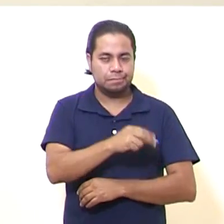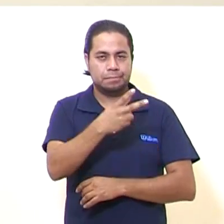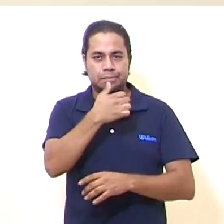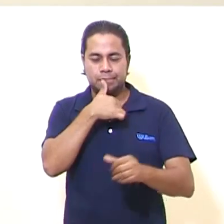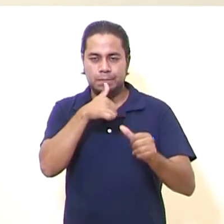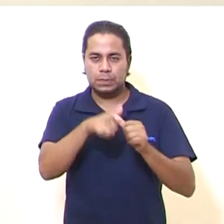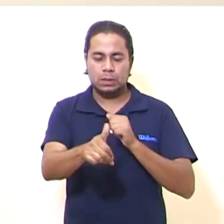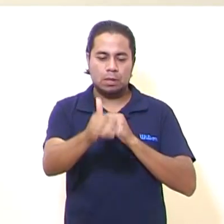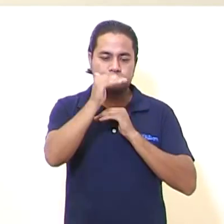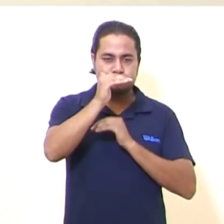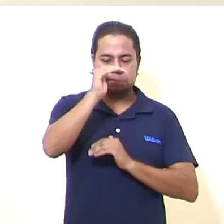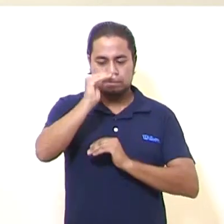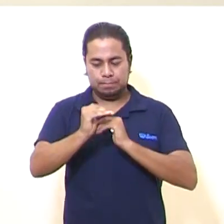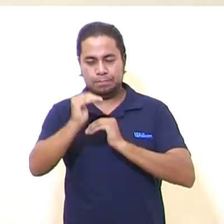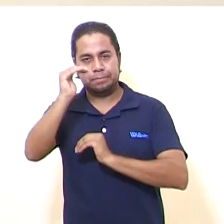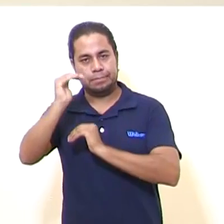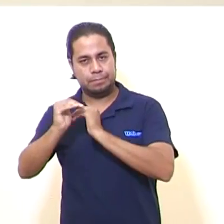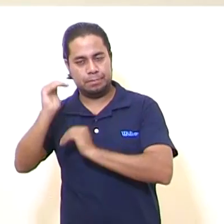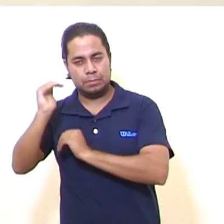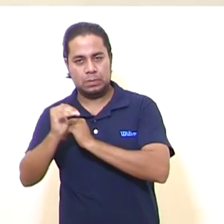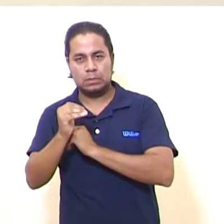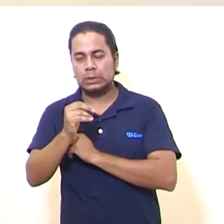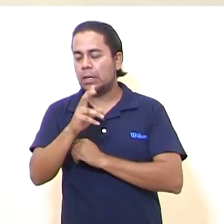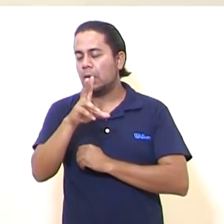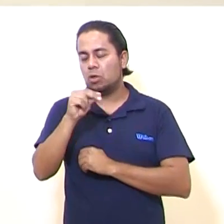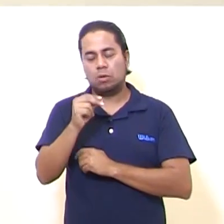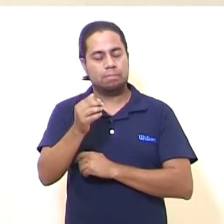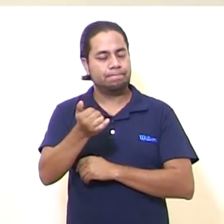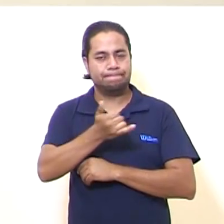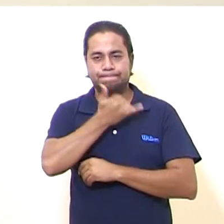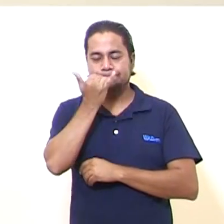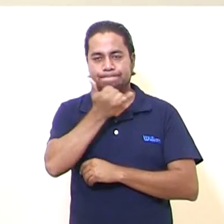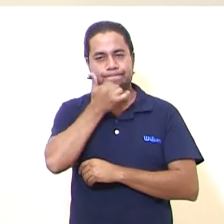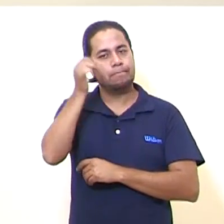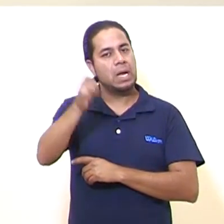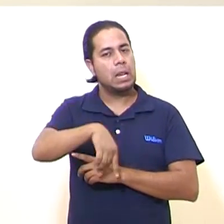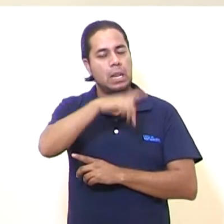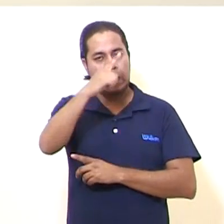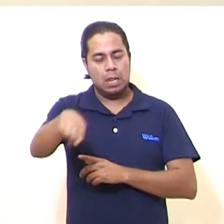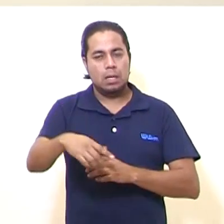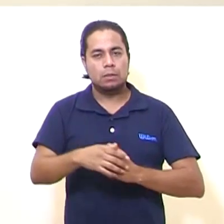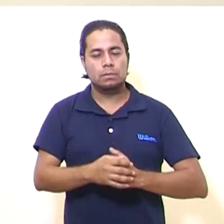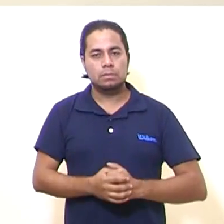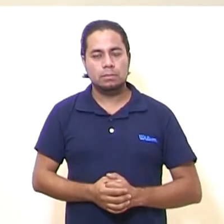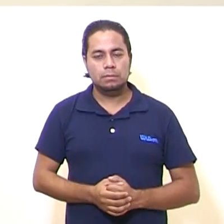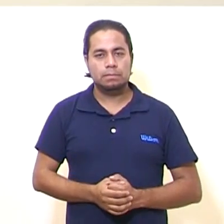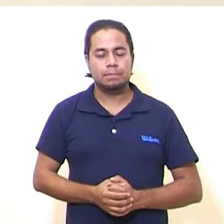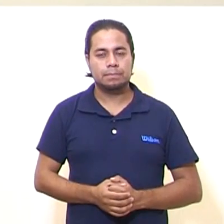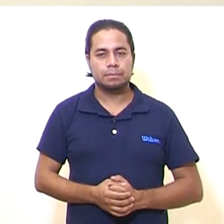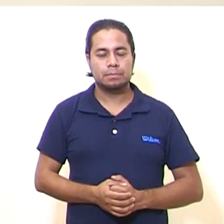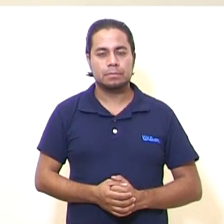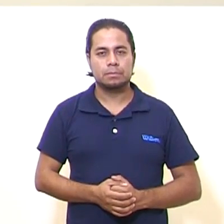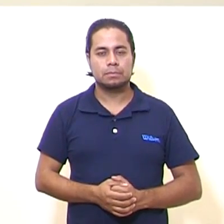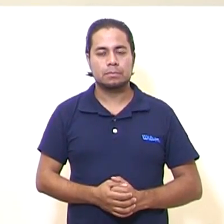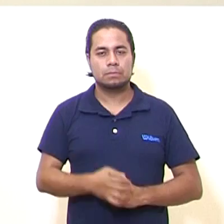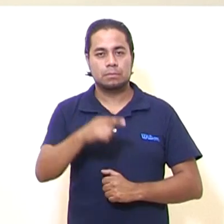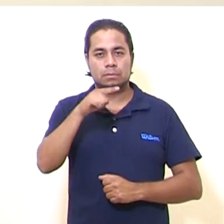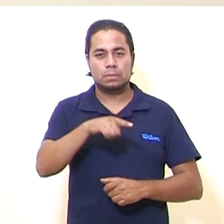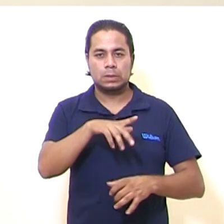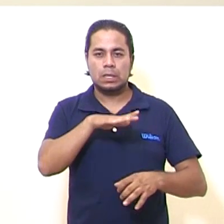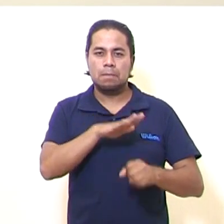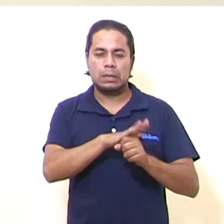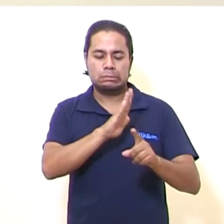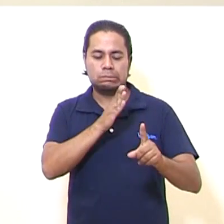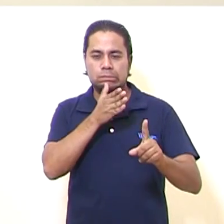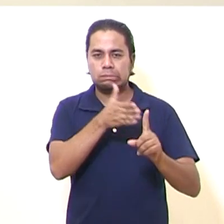acá. Y eso también no es correcto. Lo más correcto que podemos utilizar